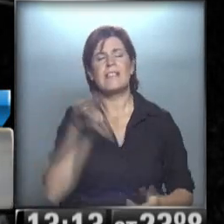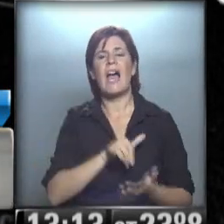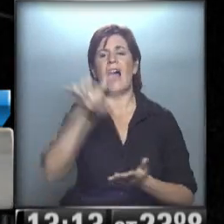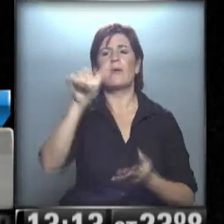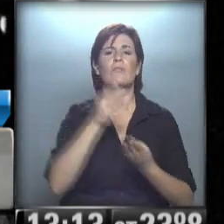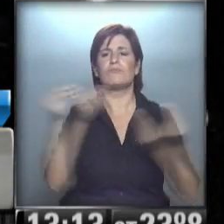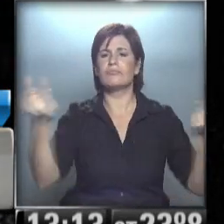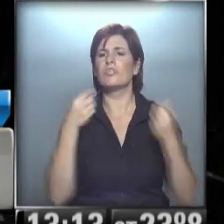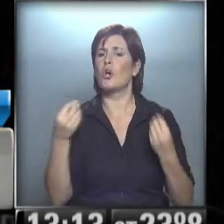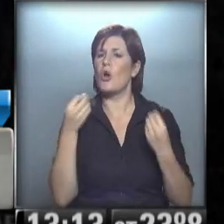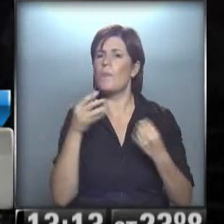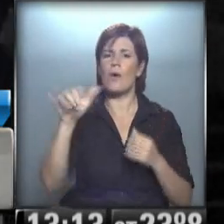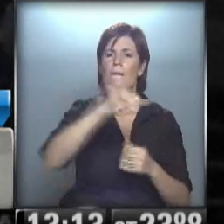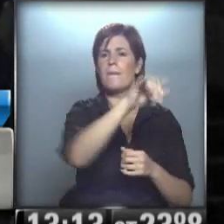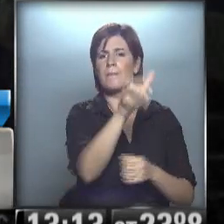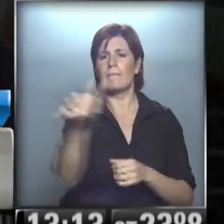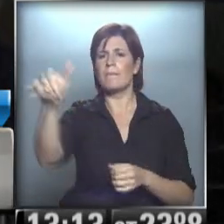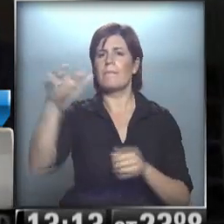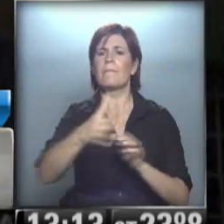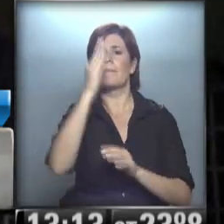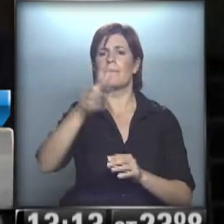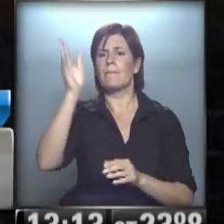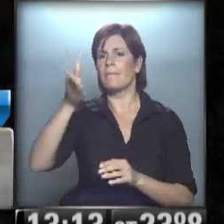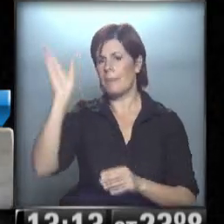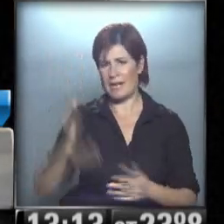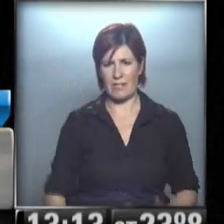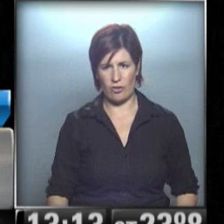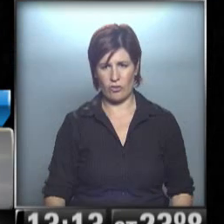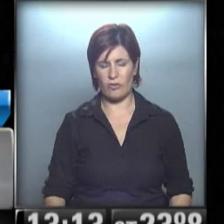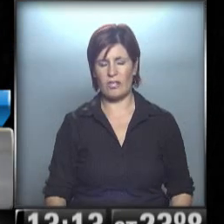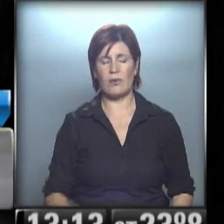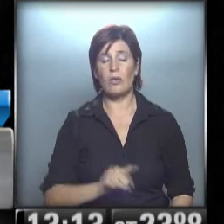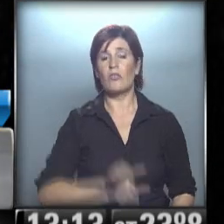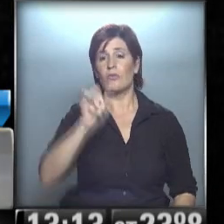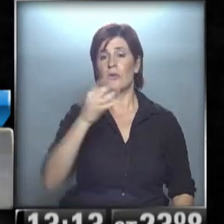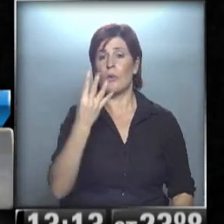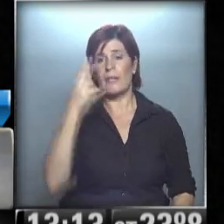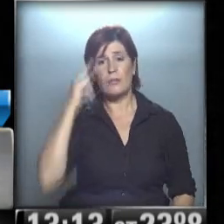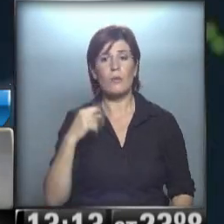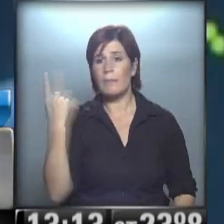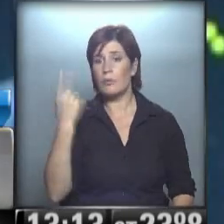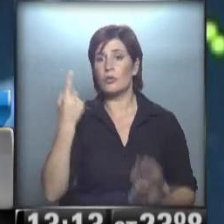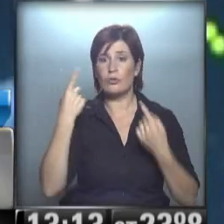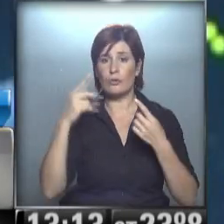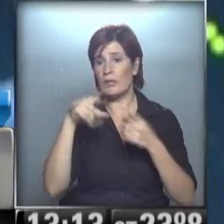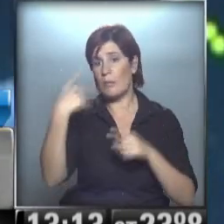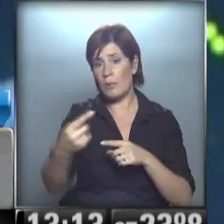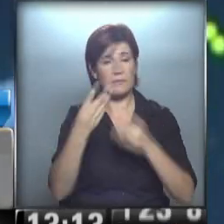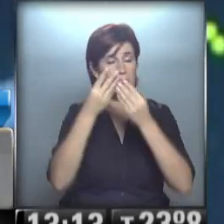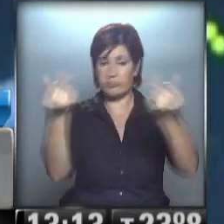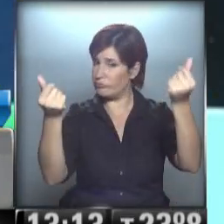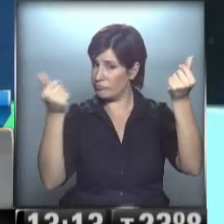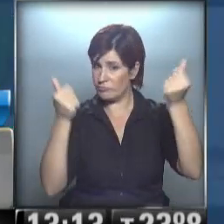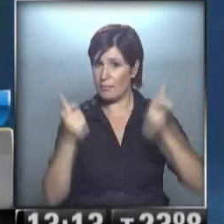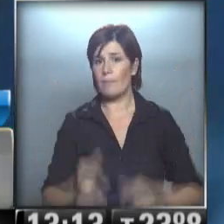desapareció de los radares 49 minutos después de partir de cual lumpur sin embargo casi 12000 m de altura sobre el golfo